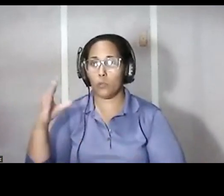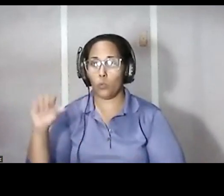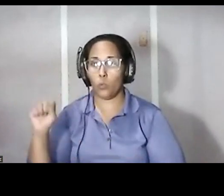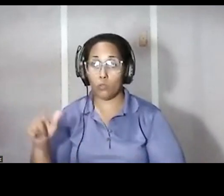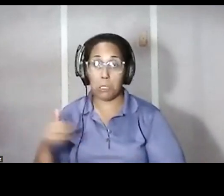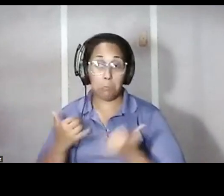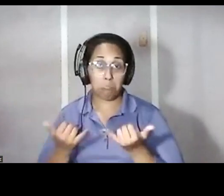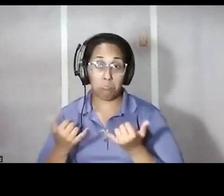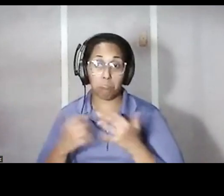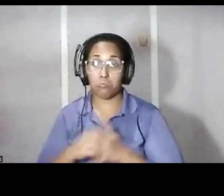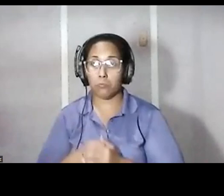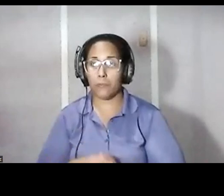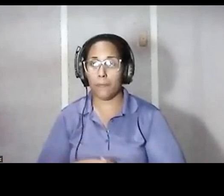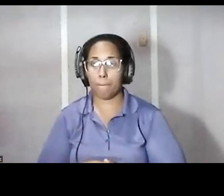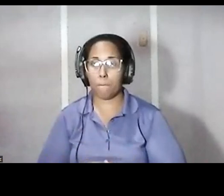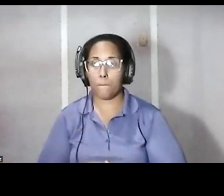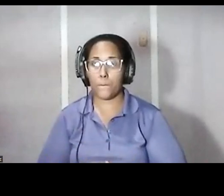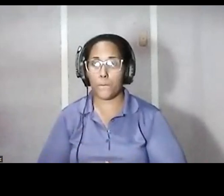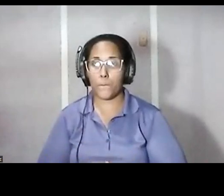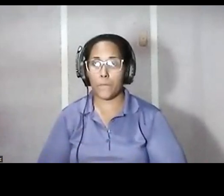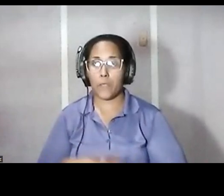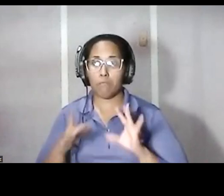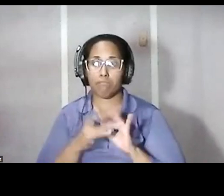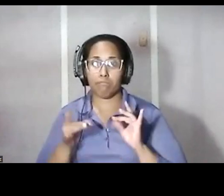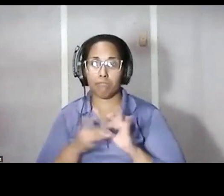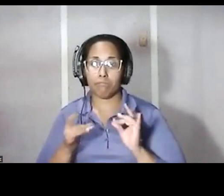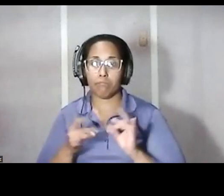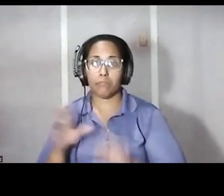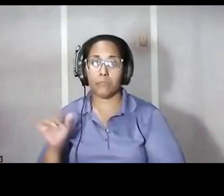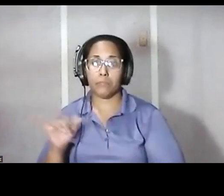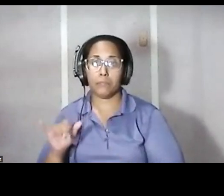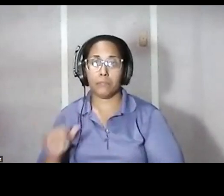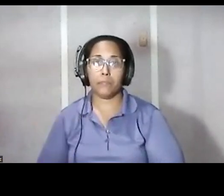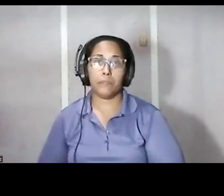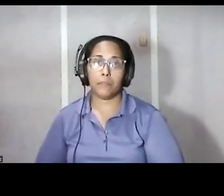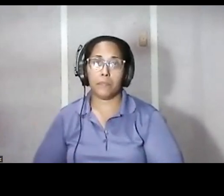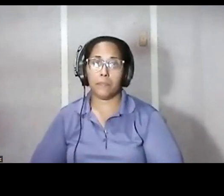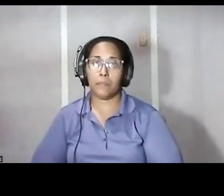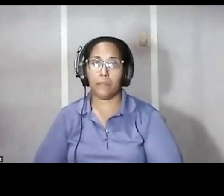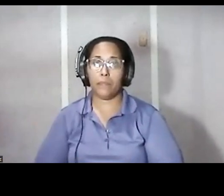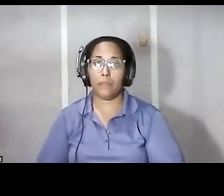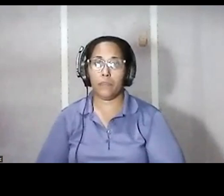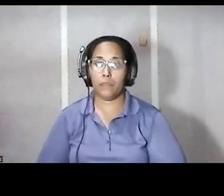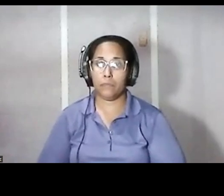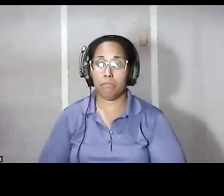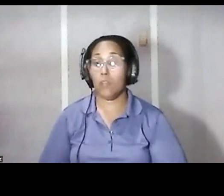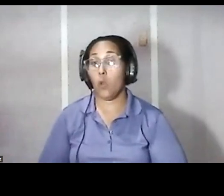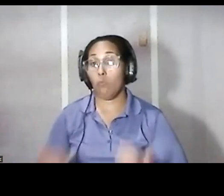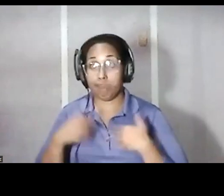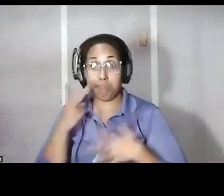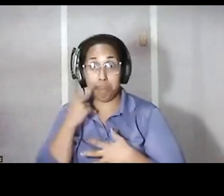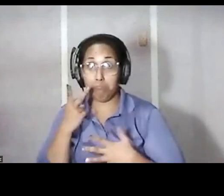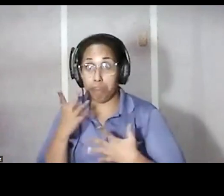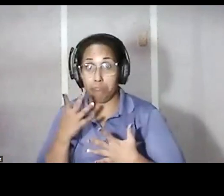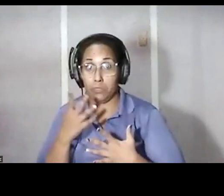actualidad? ¿Tenemos algunos comentarios sobre lo mismo? Pues fíjate, en lo que yo he visto, ¿verdad?